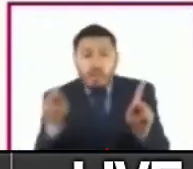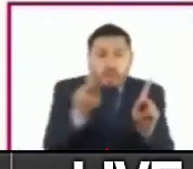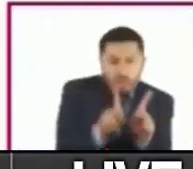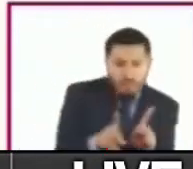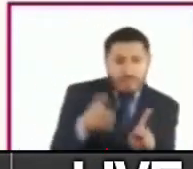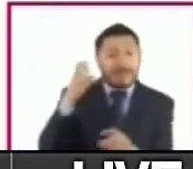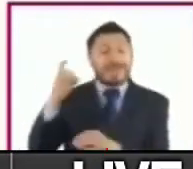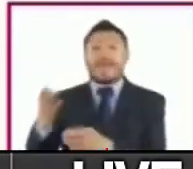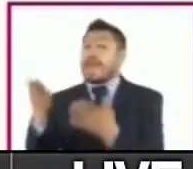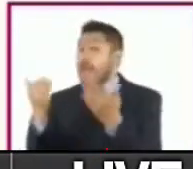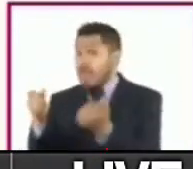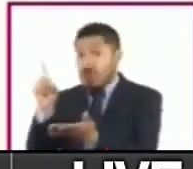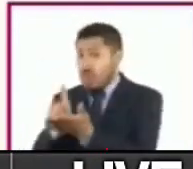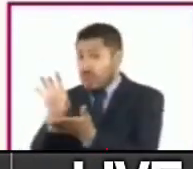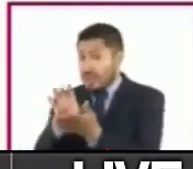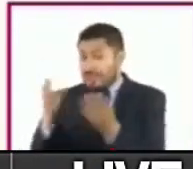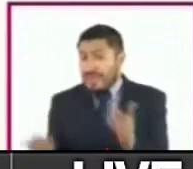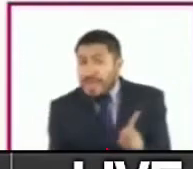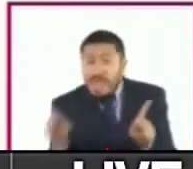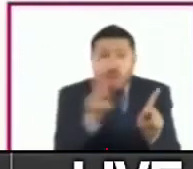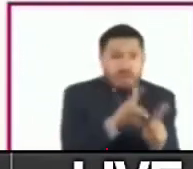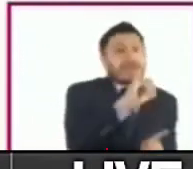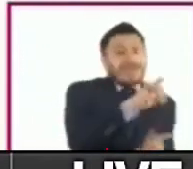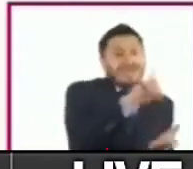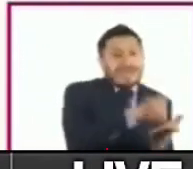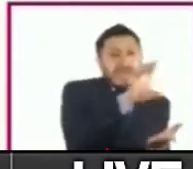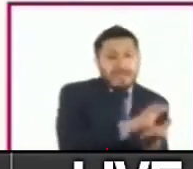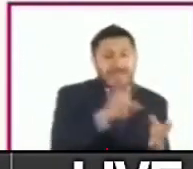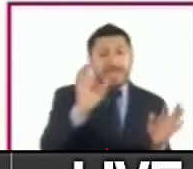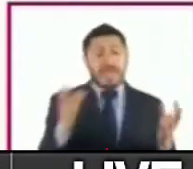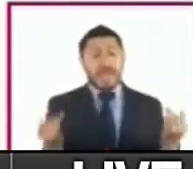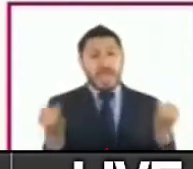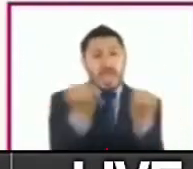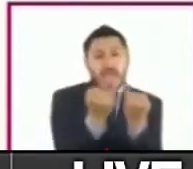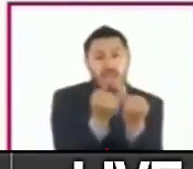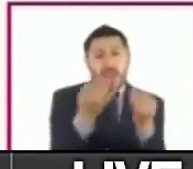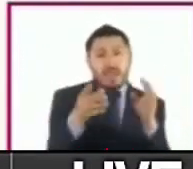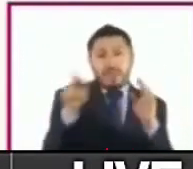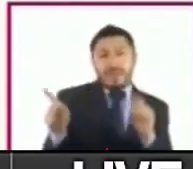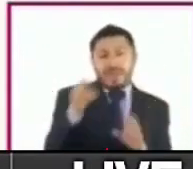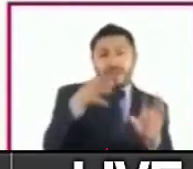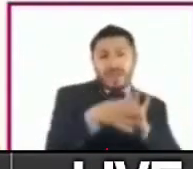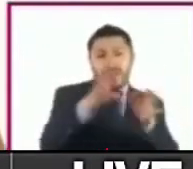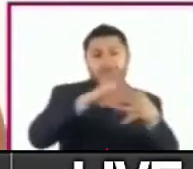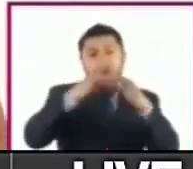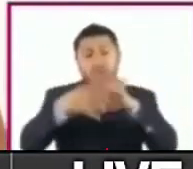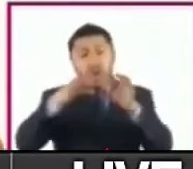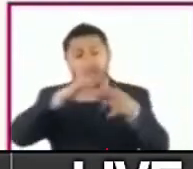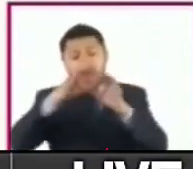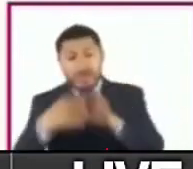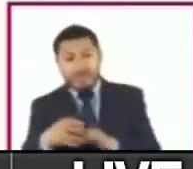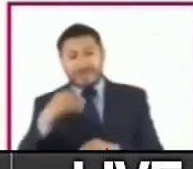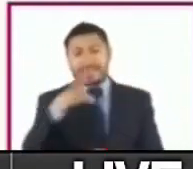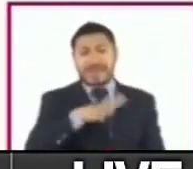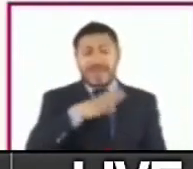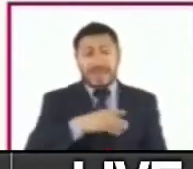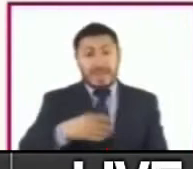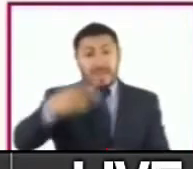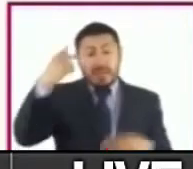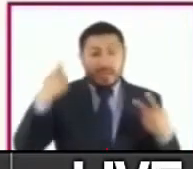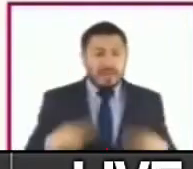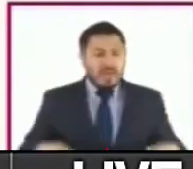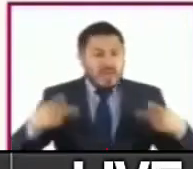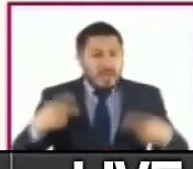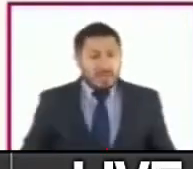e inspirados en las Olimpiadas. Los Juegos Paralímpicos son una competición internacional fundada por el padre del